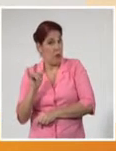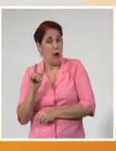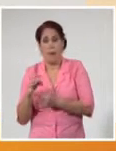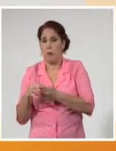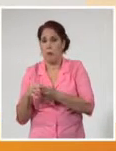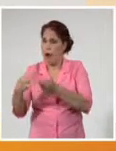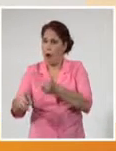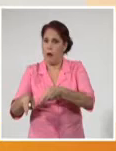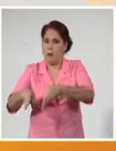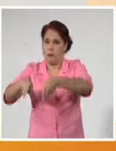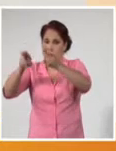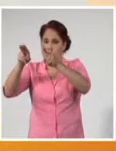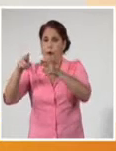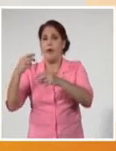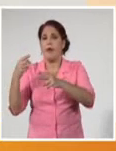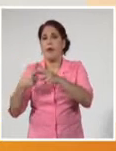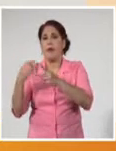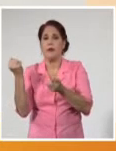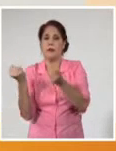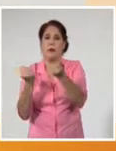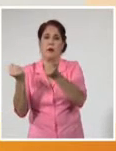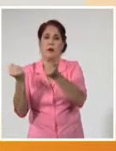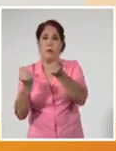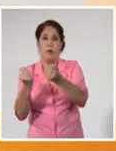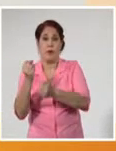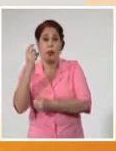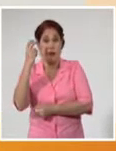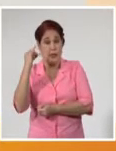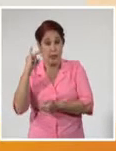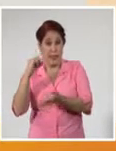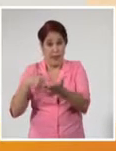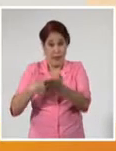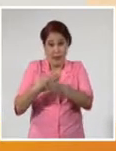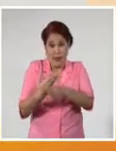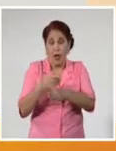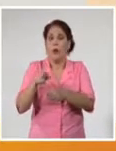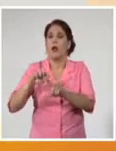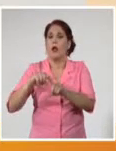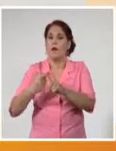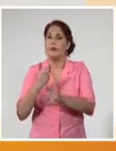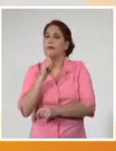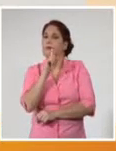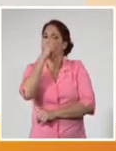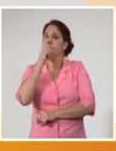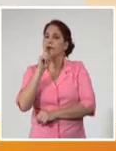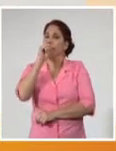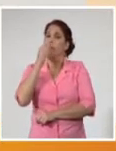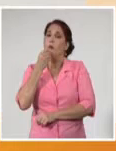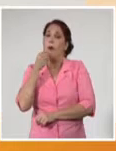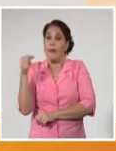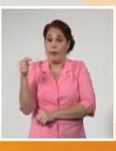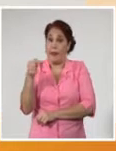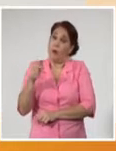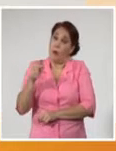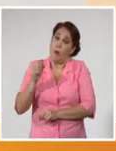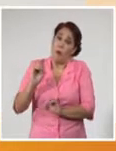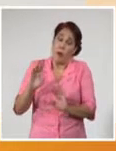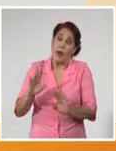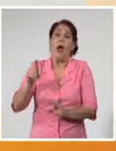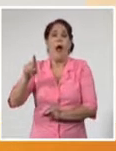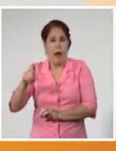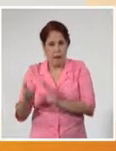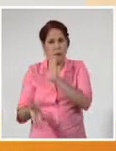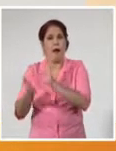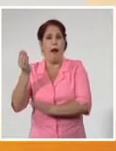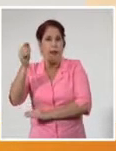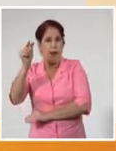de alojamiento y transportación, y al 7º día se hará una nueva toma de muestra que, de resultar negativa el PCR, permitirá el alta